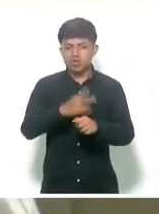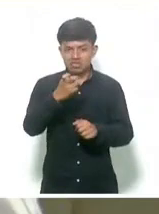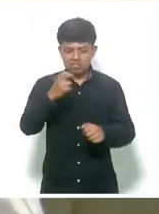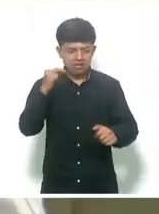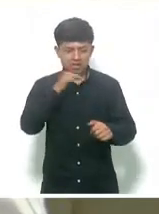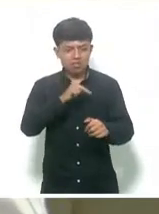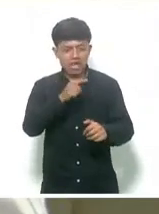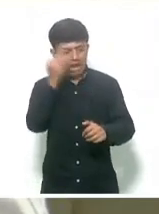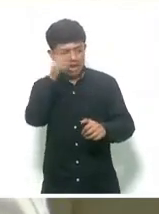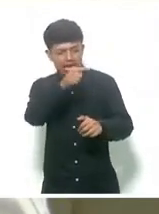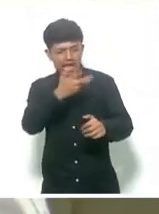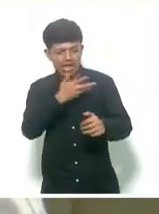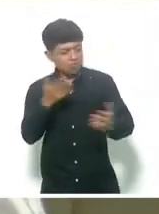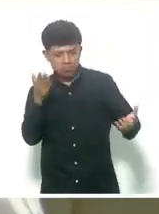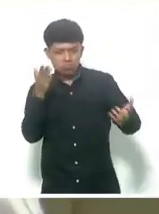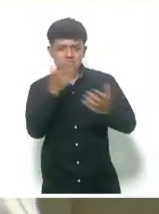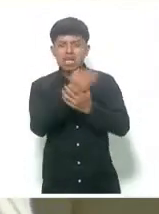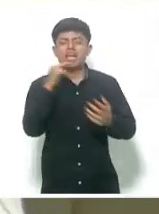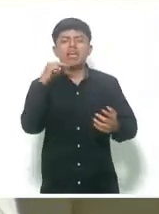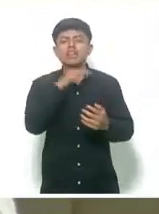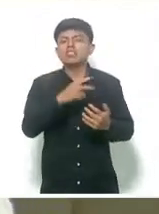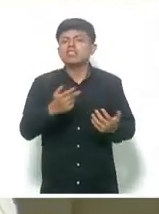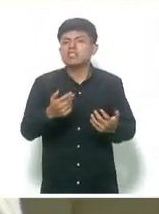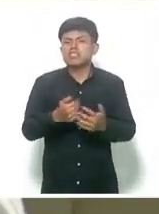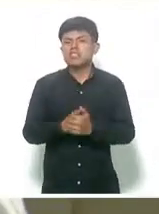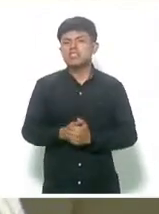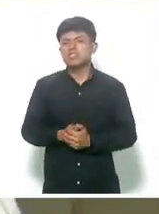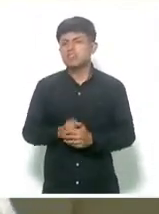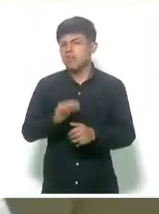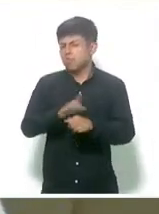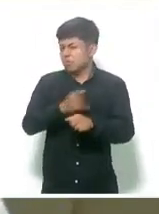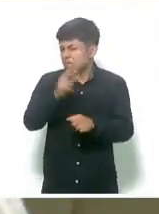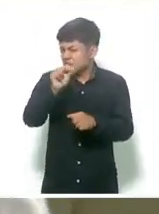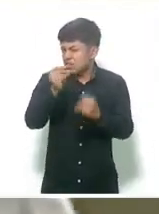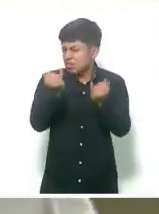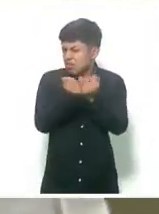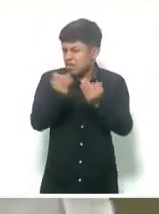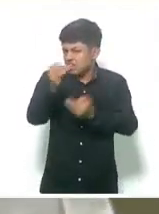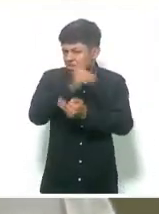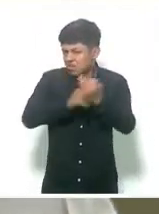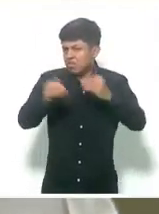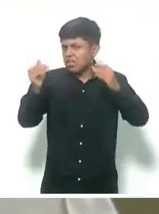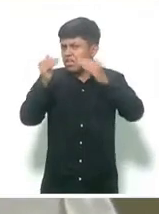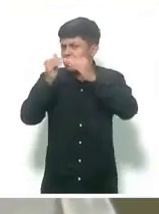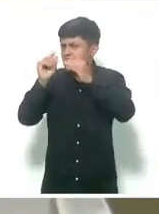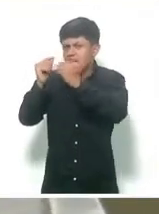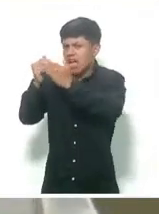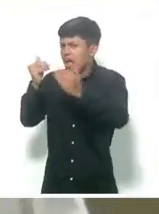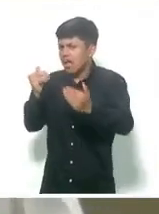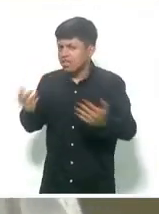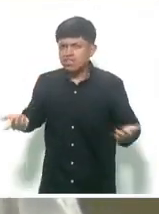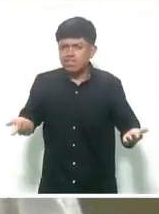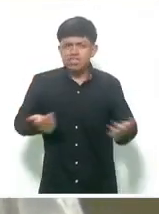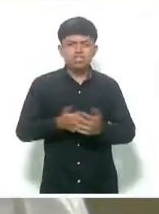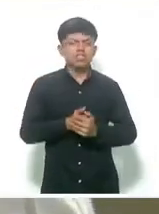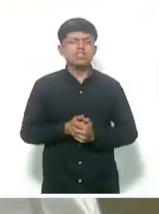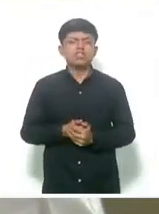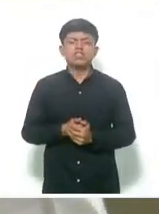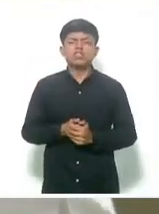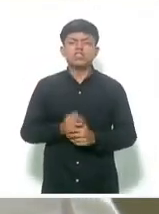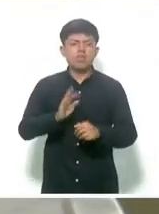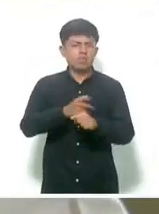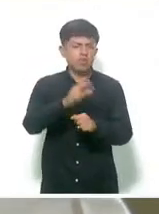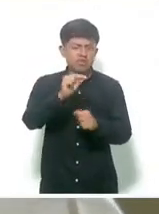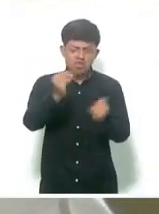de inmediato Por qué no se hace lo mismo con los demás con con las otras ejecuciones que ha habido Por qué no